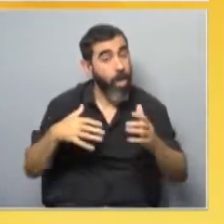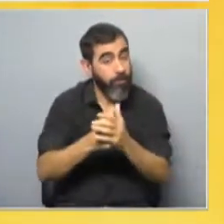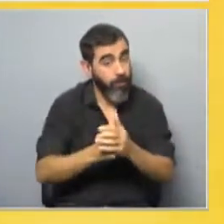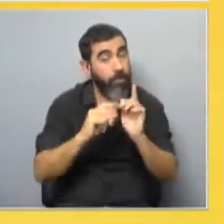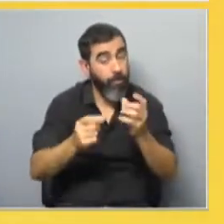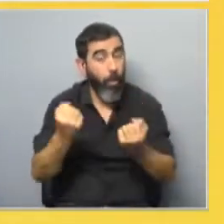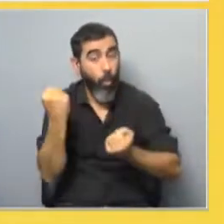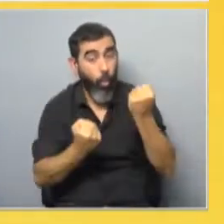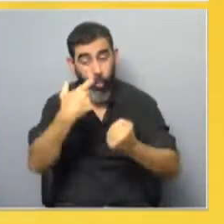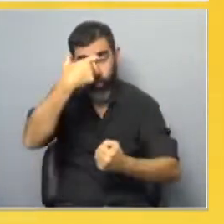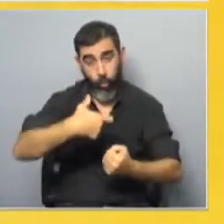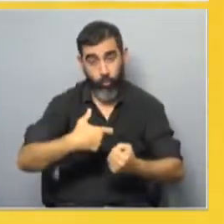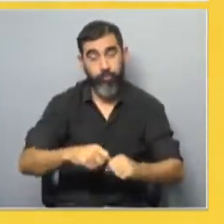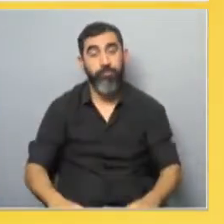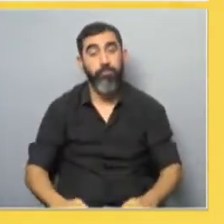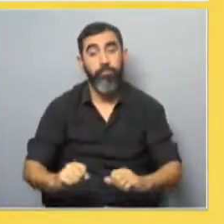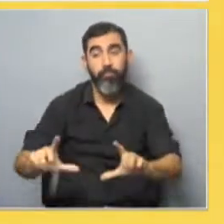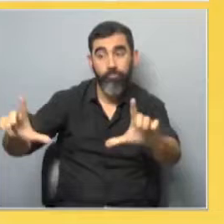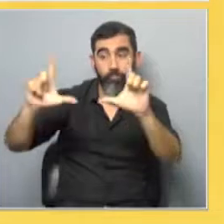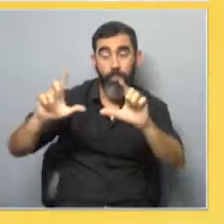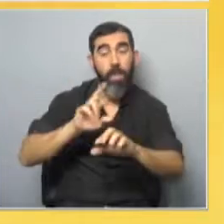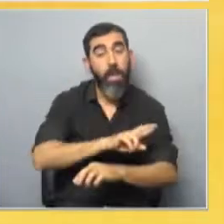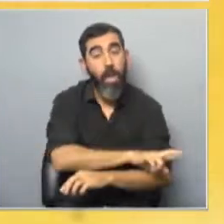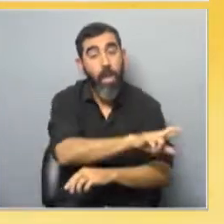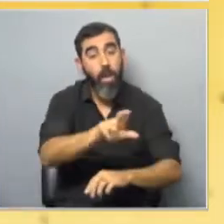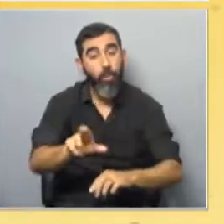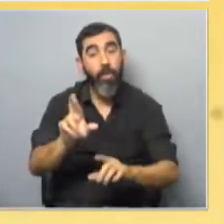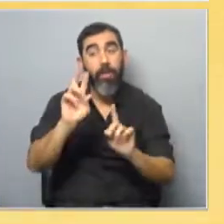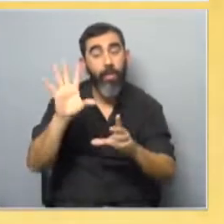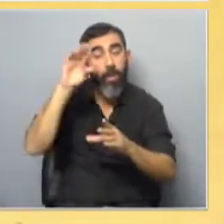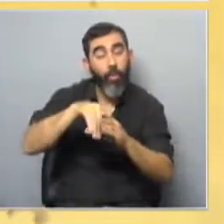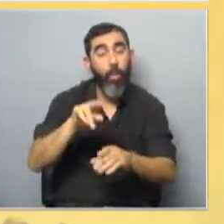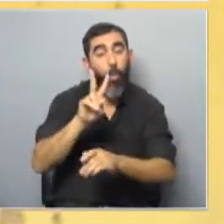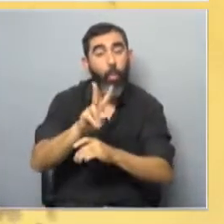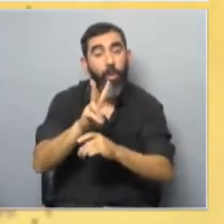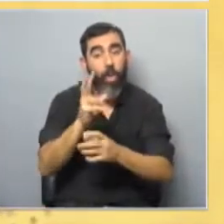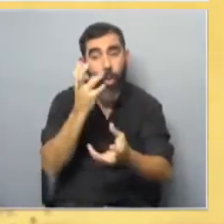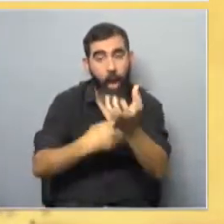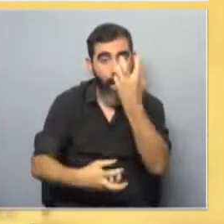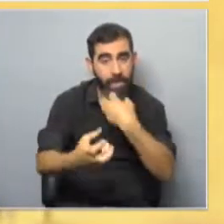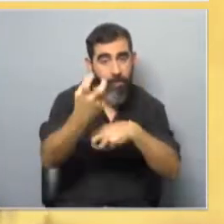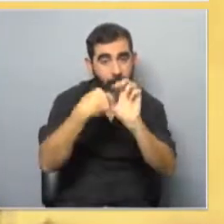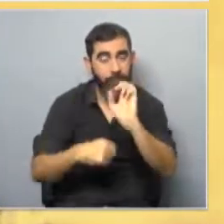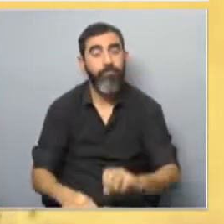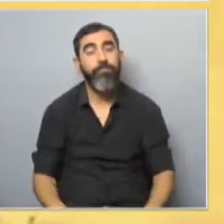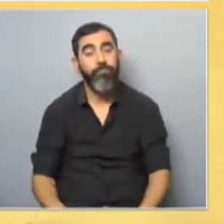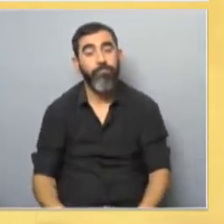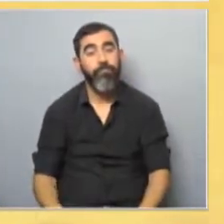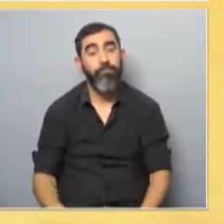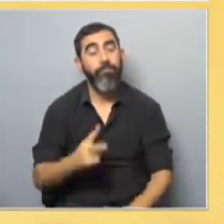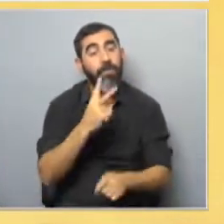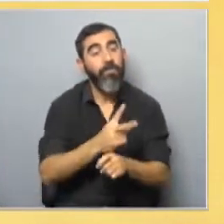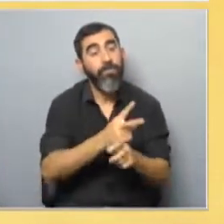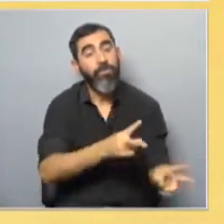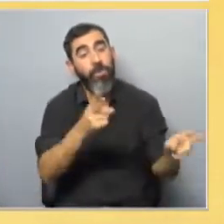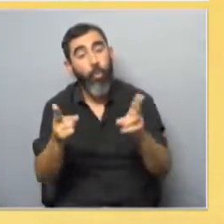sí, conductores, Claro, ¿no? claro, que la señalética de las rutas también incluya el cuidado de la fauna. Exactamente, y bueno, y ahora en la segunda parte